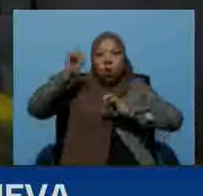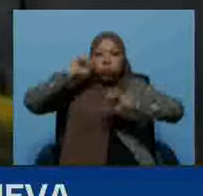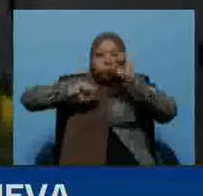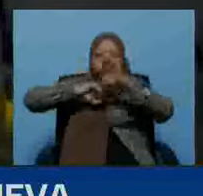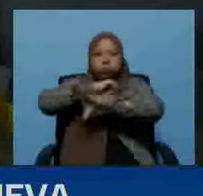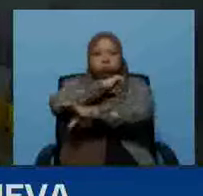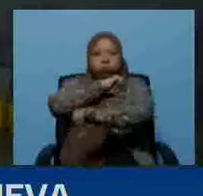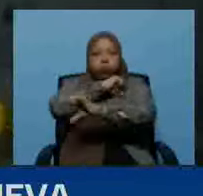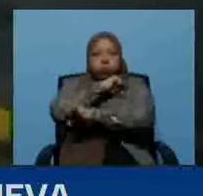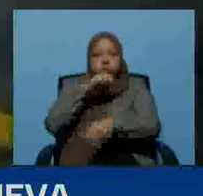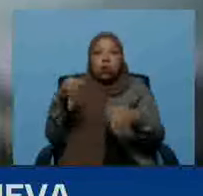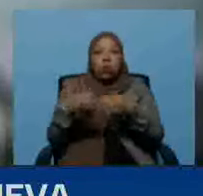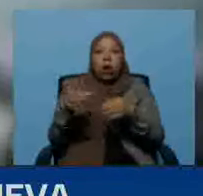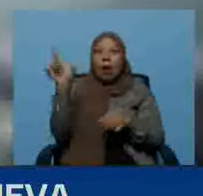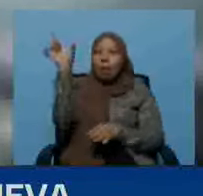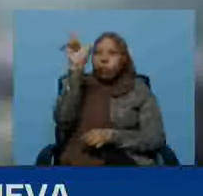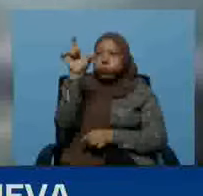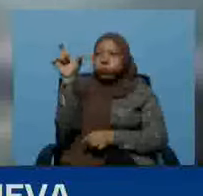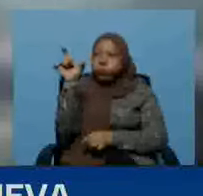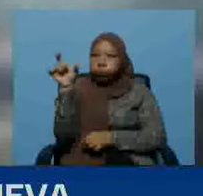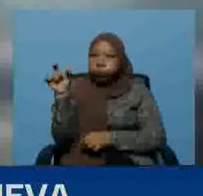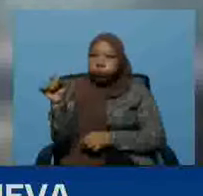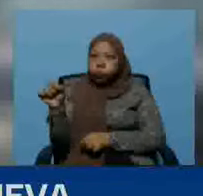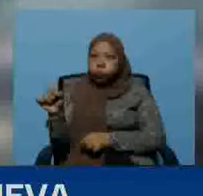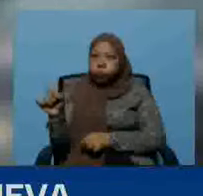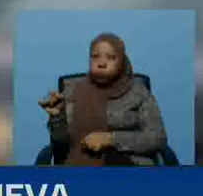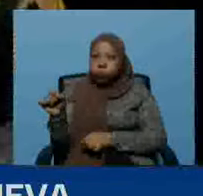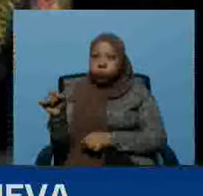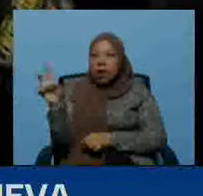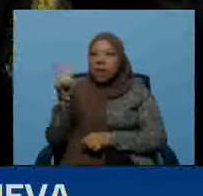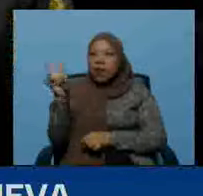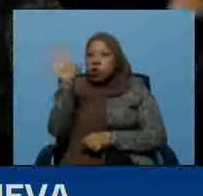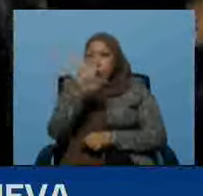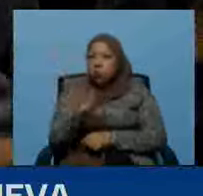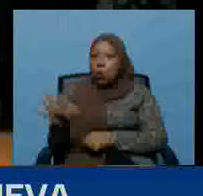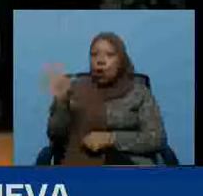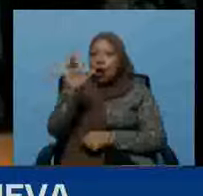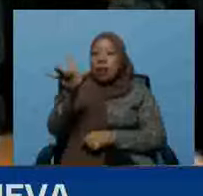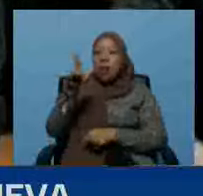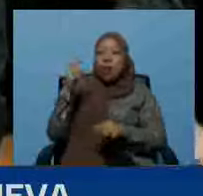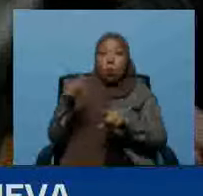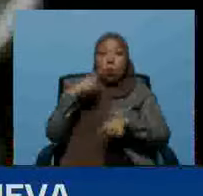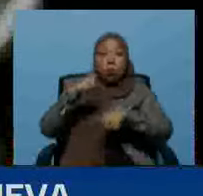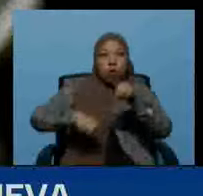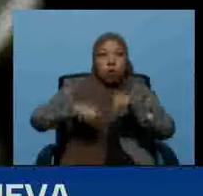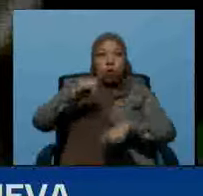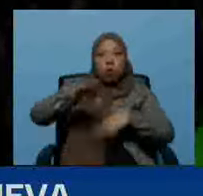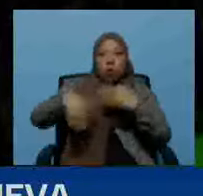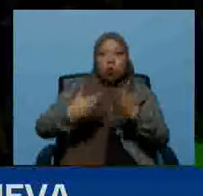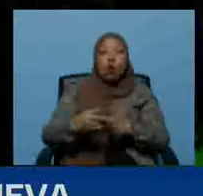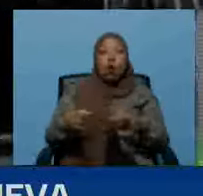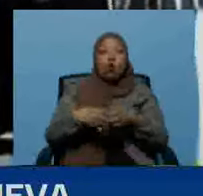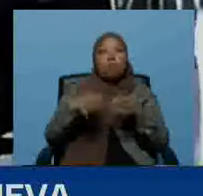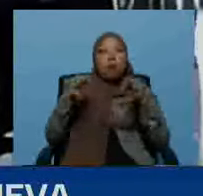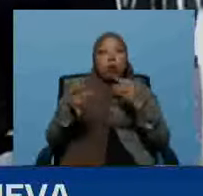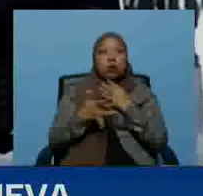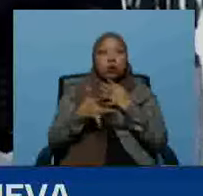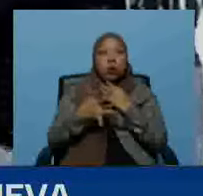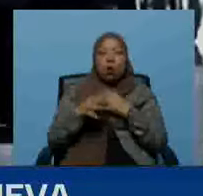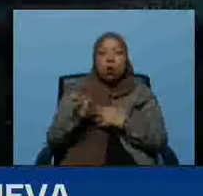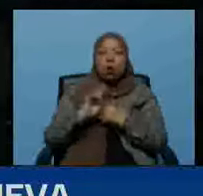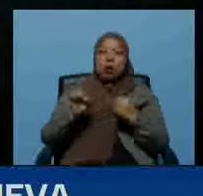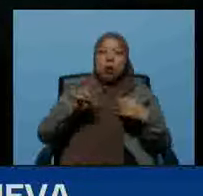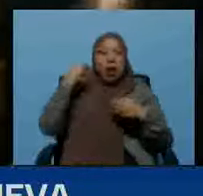Secuestro Esequibo. Contamos con un alto apresto operacional, donde disponemos de equipos y medios